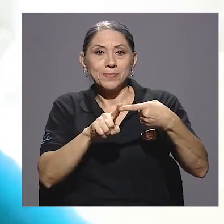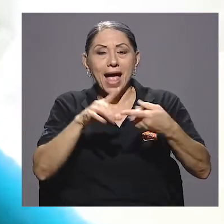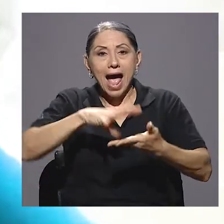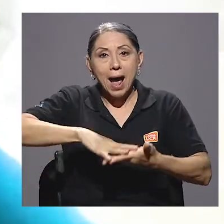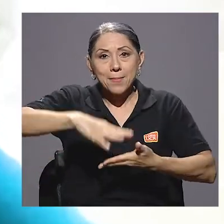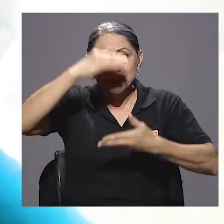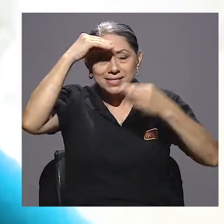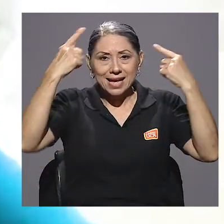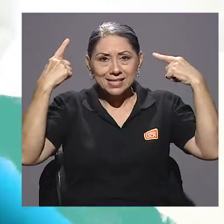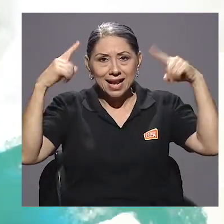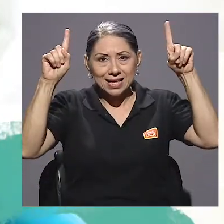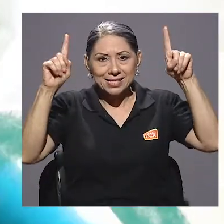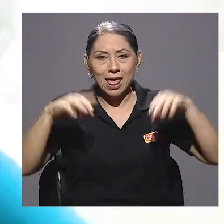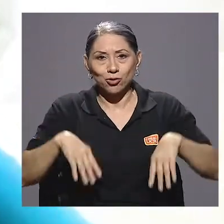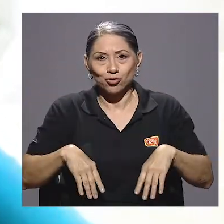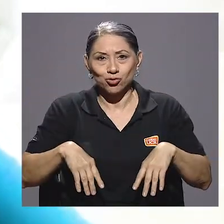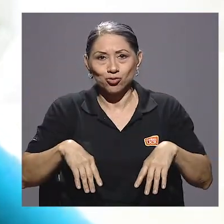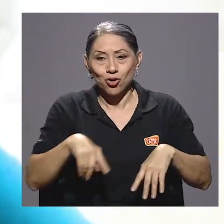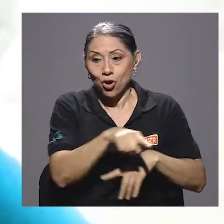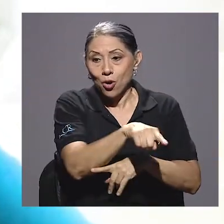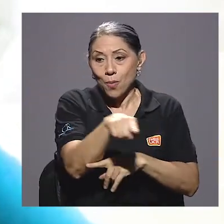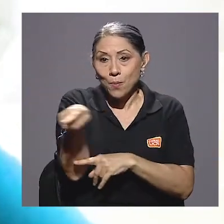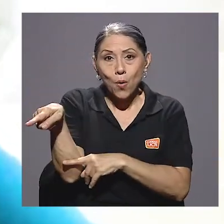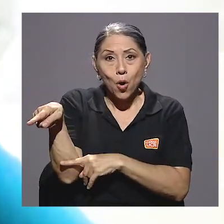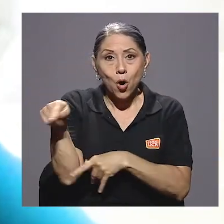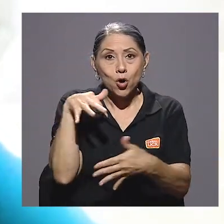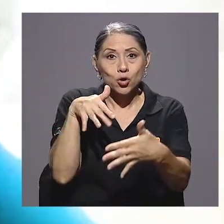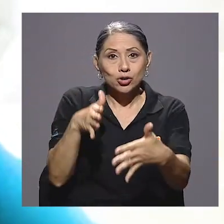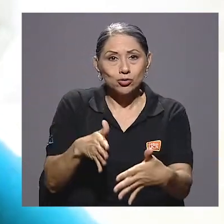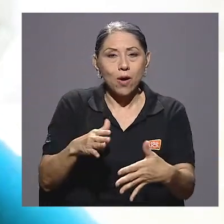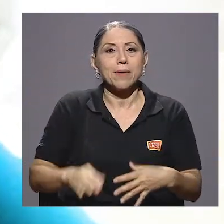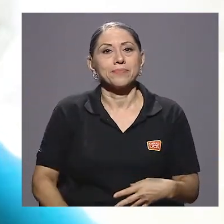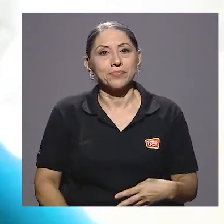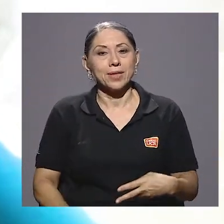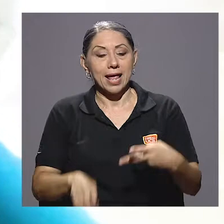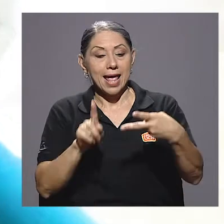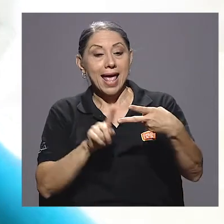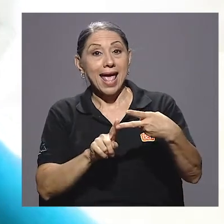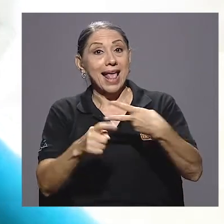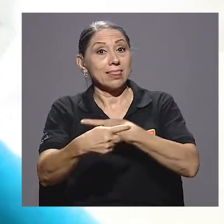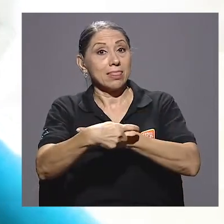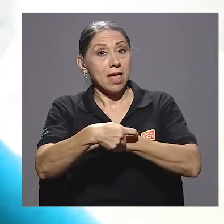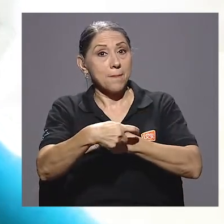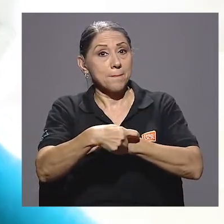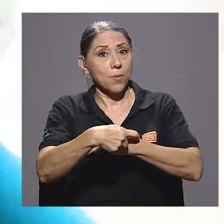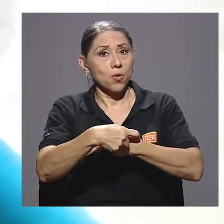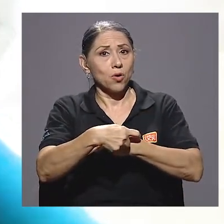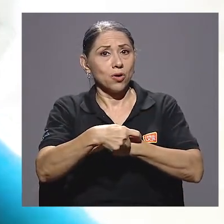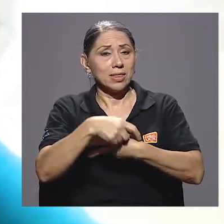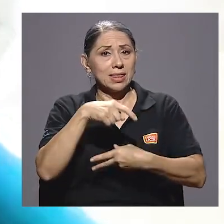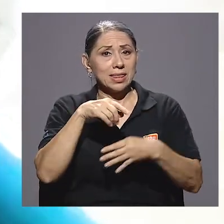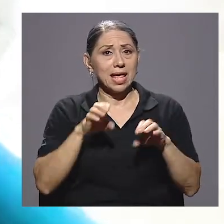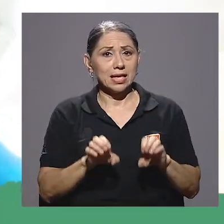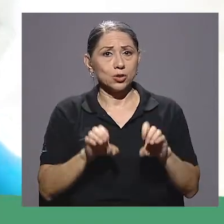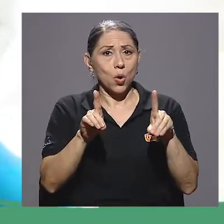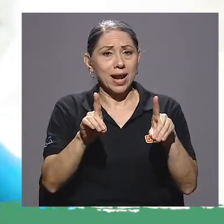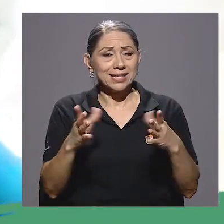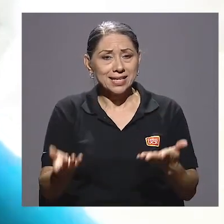los aprendizajes alcanzados por parte de las poblaciones, el tiempo de